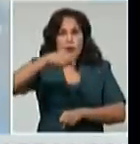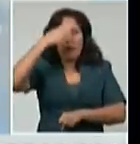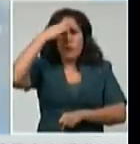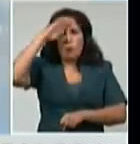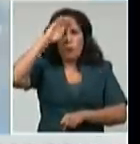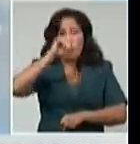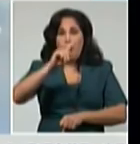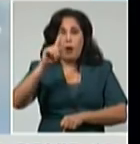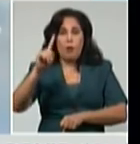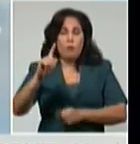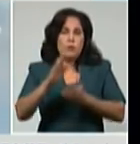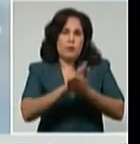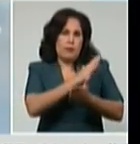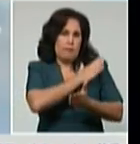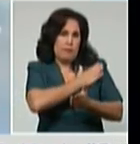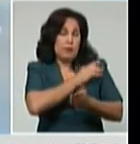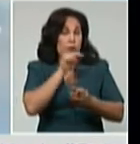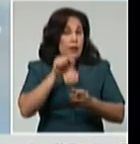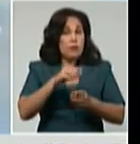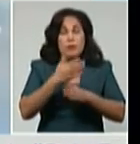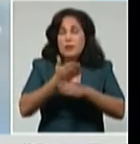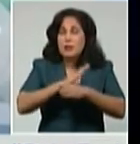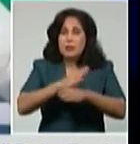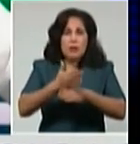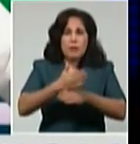una letalidad de